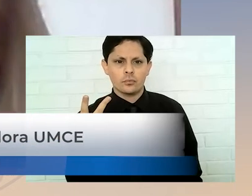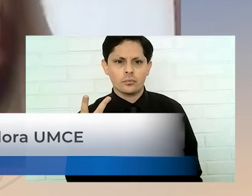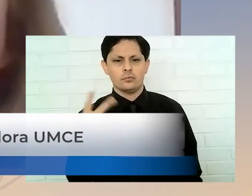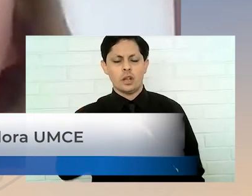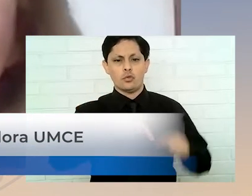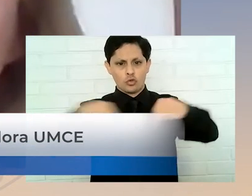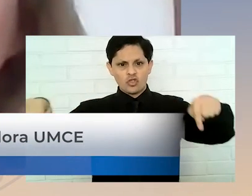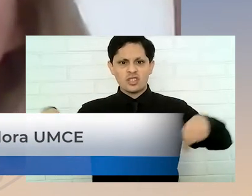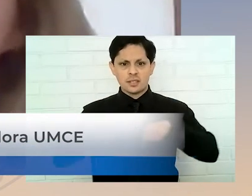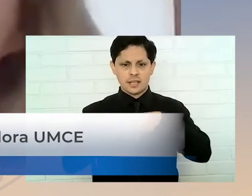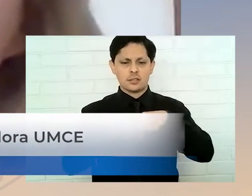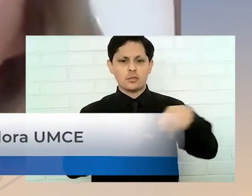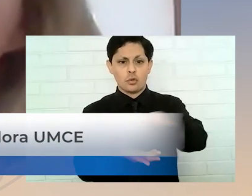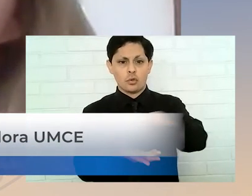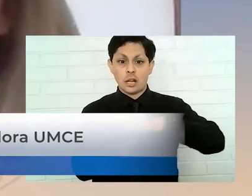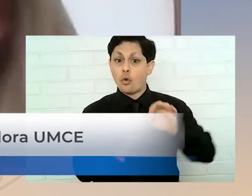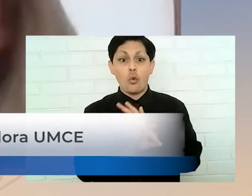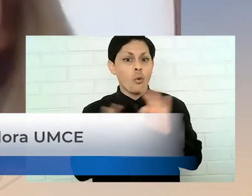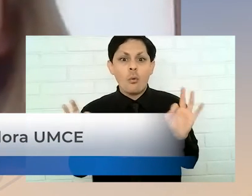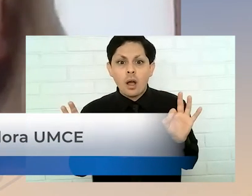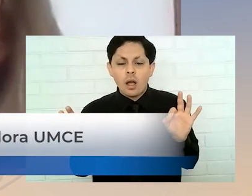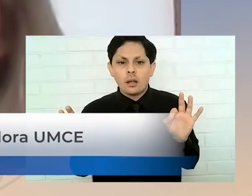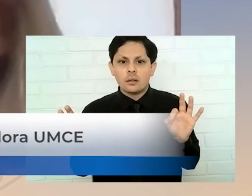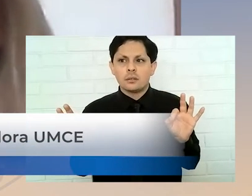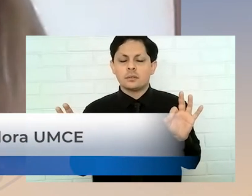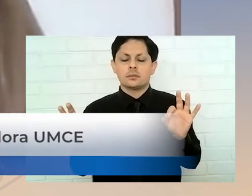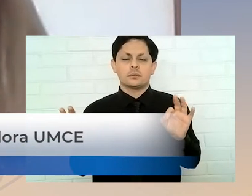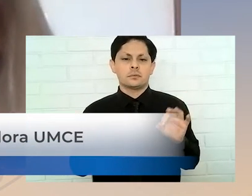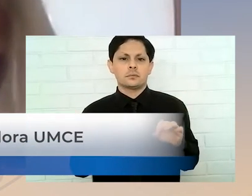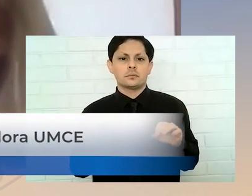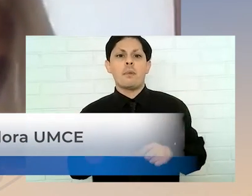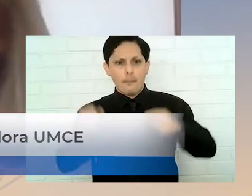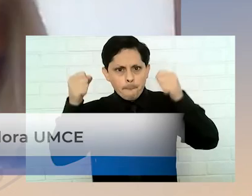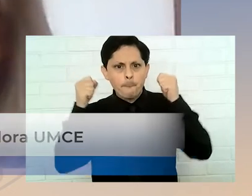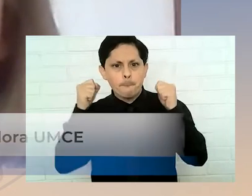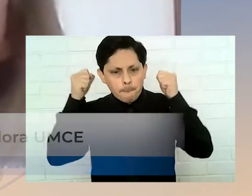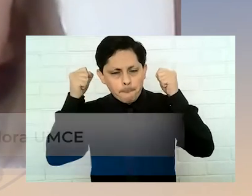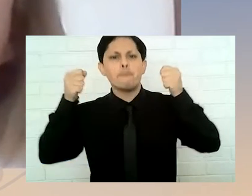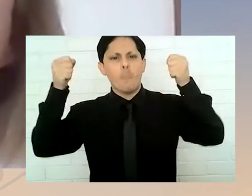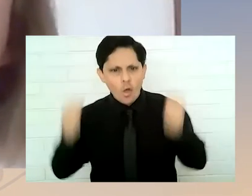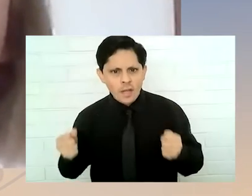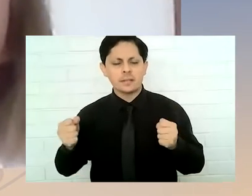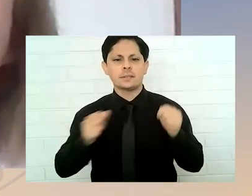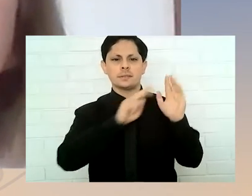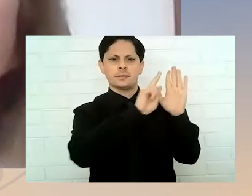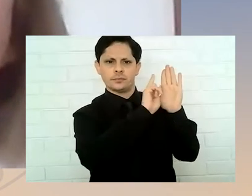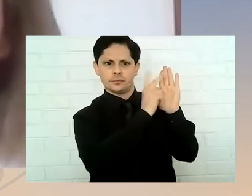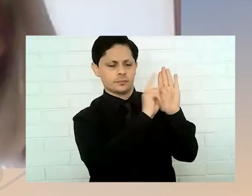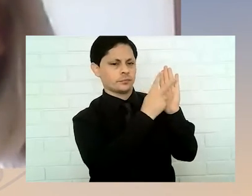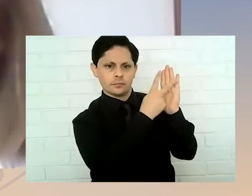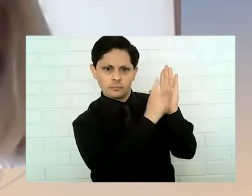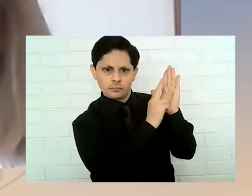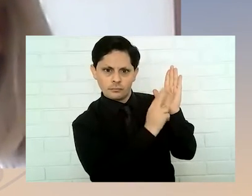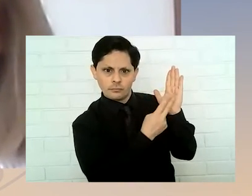contexto particular que no habíamos tenido nunca, poder efectivamente hacer aquellas modificaciones que nos